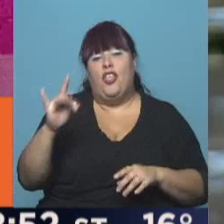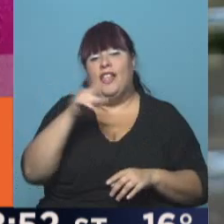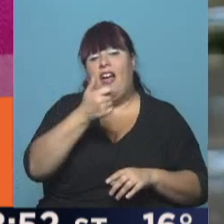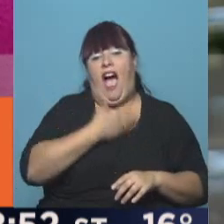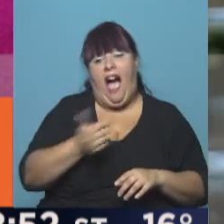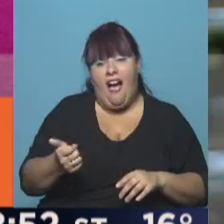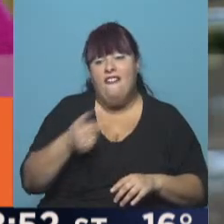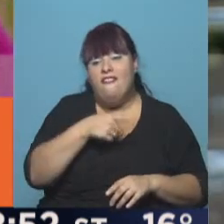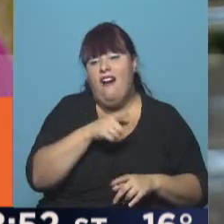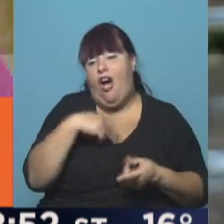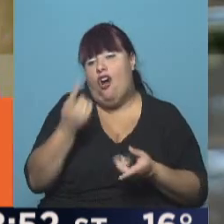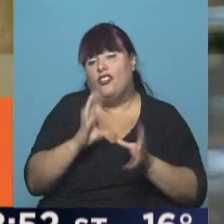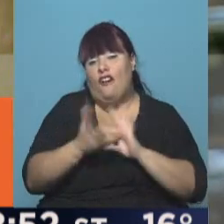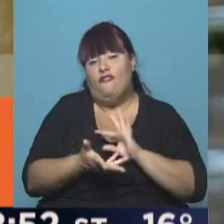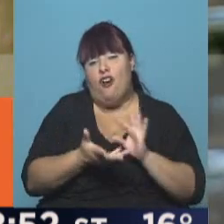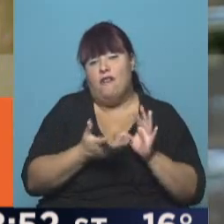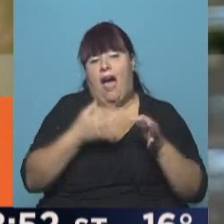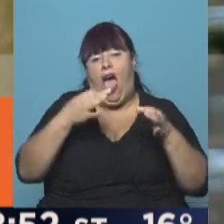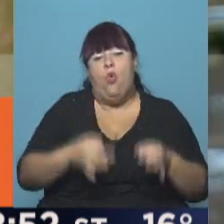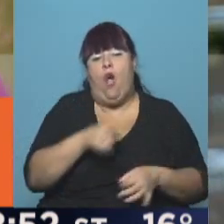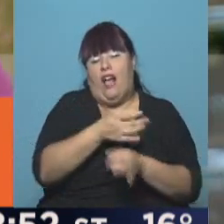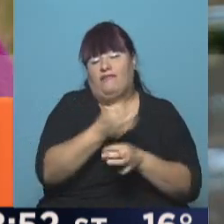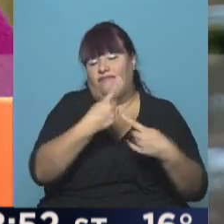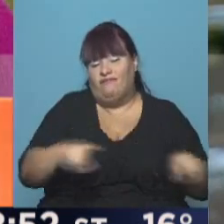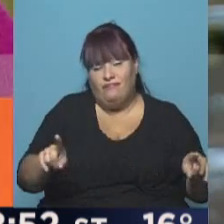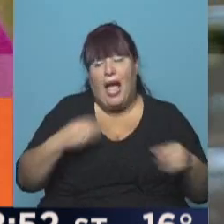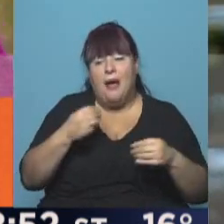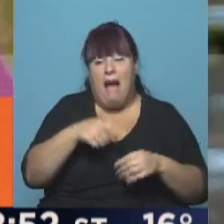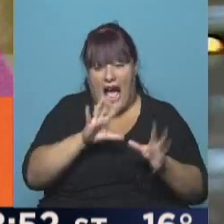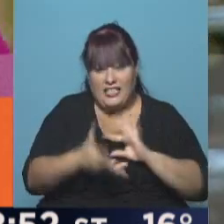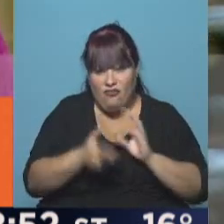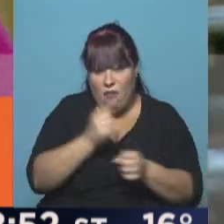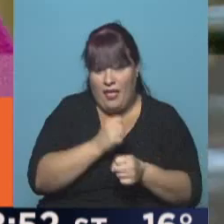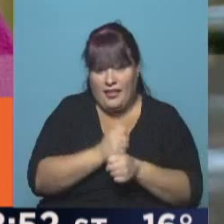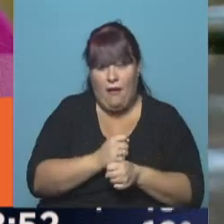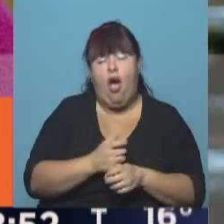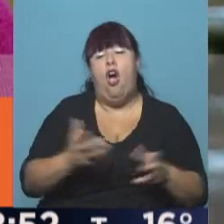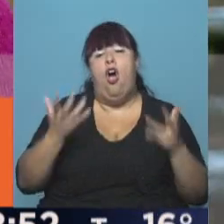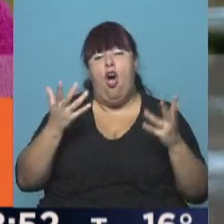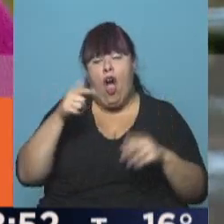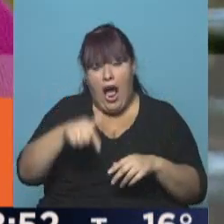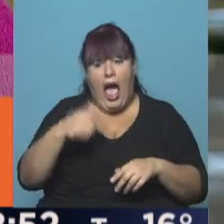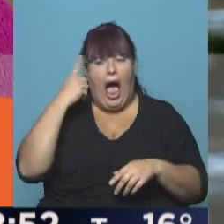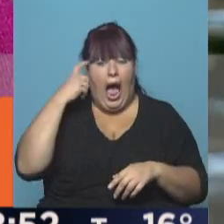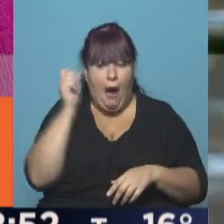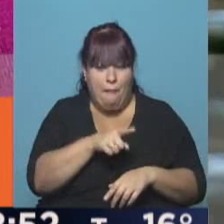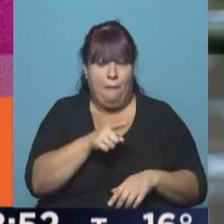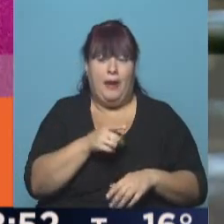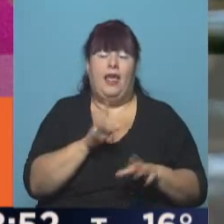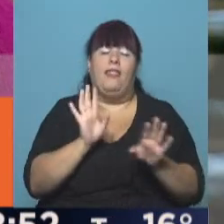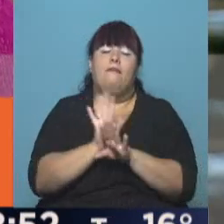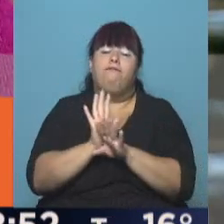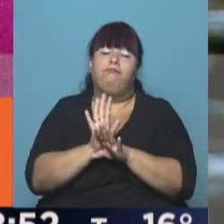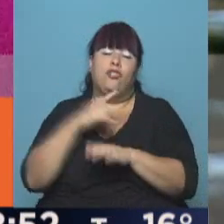AFA se ve que ha tenido otro tipo de educación para llevar adelante sus acciones. Esperemos que esto le sirva a ver,